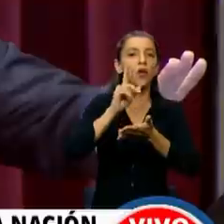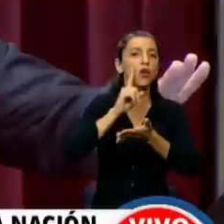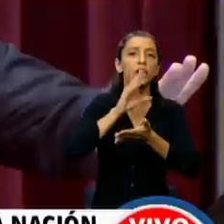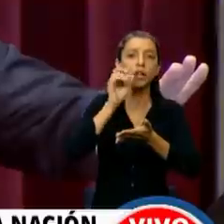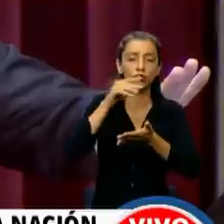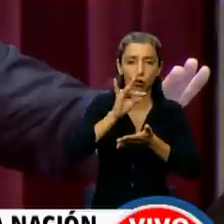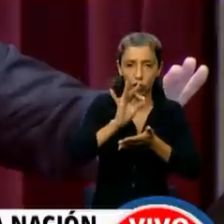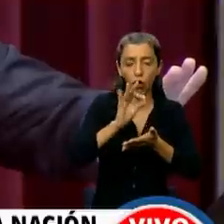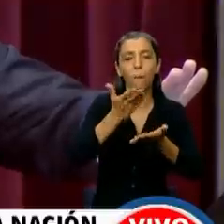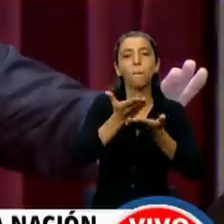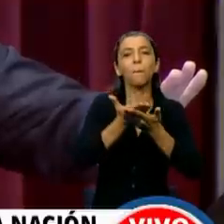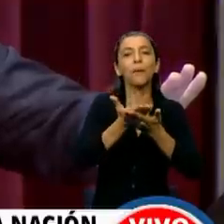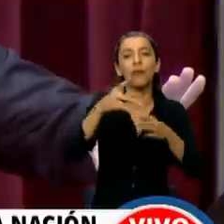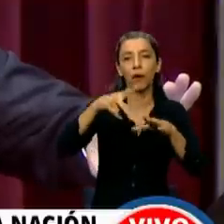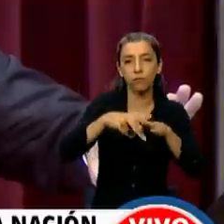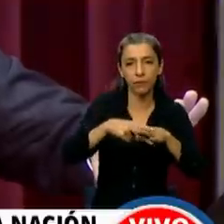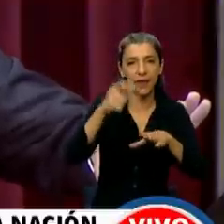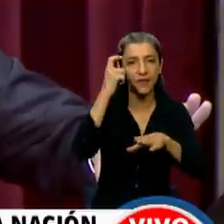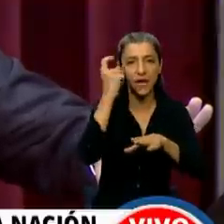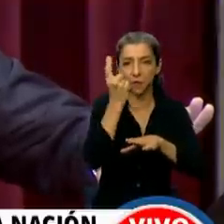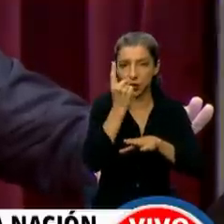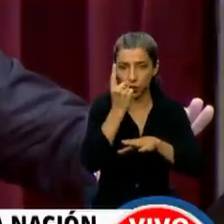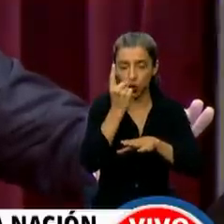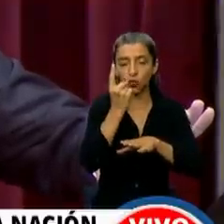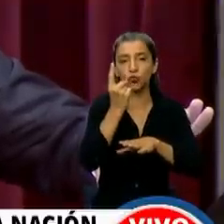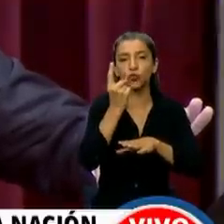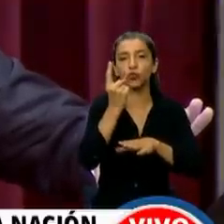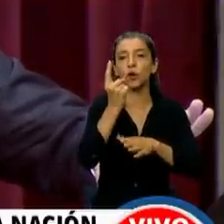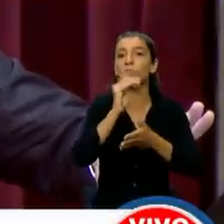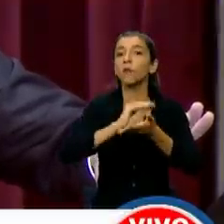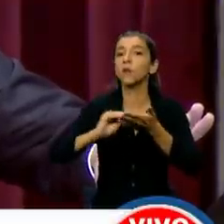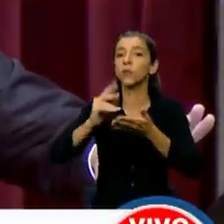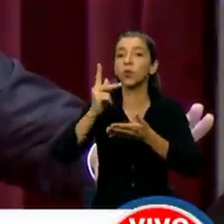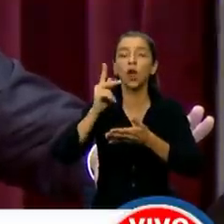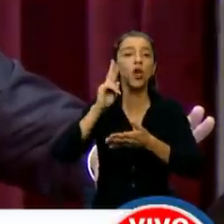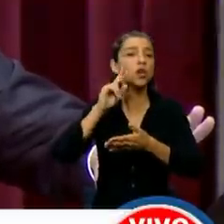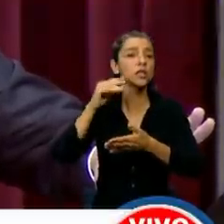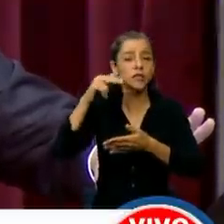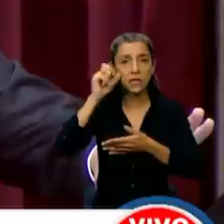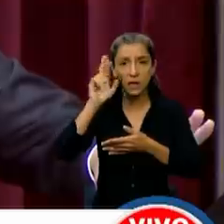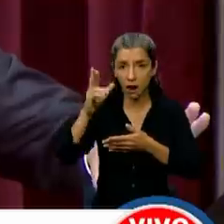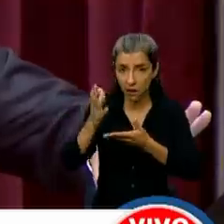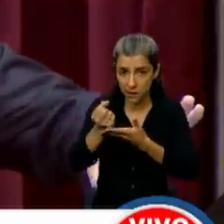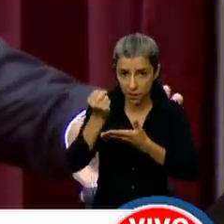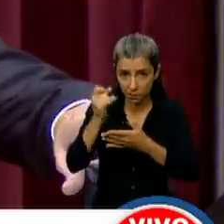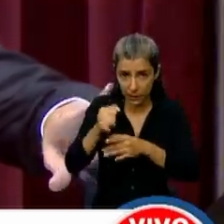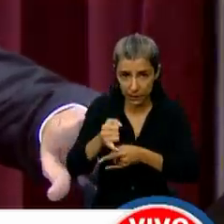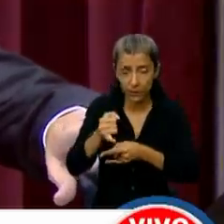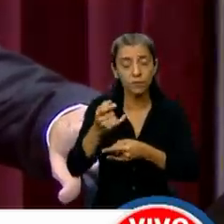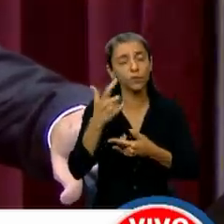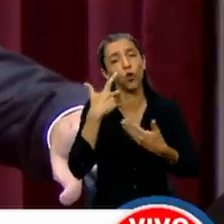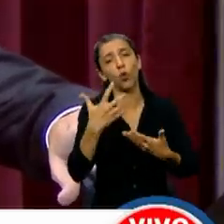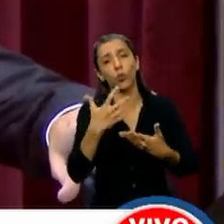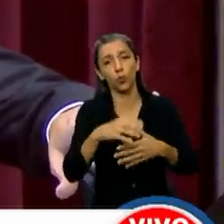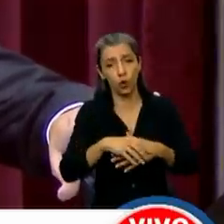pidió un cuarto intermedio de diez minutos lo acepta diputado kirchner hoy la